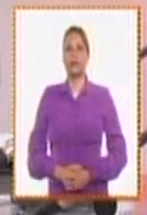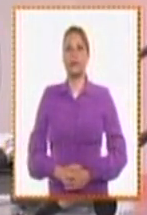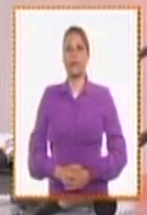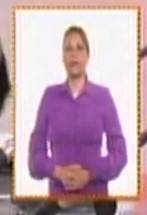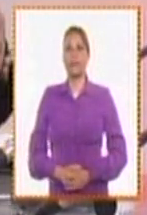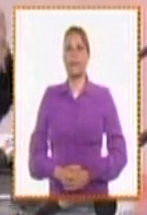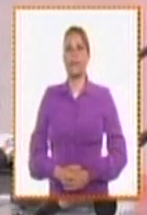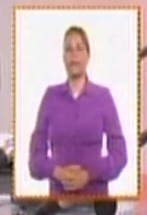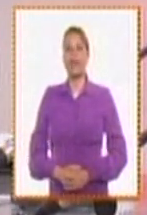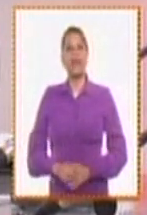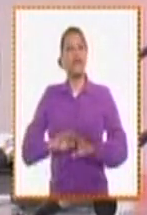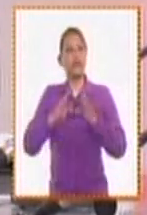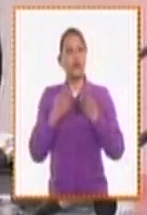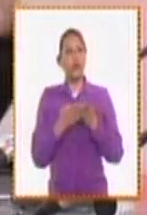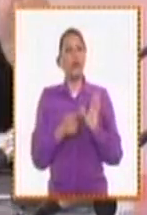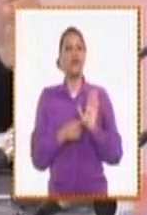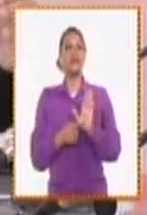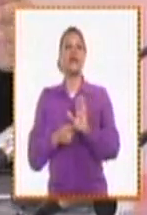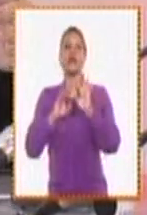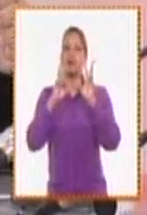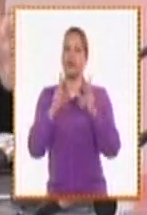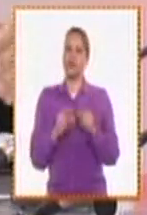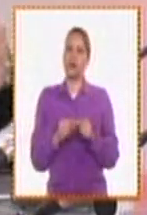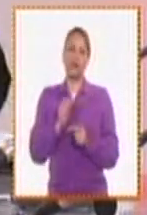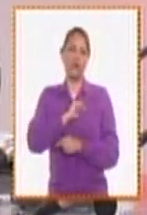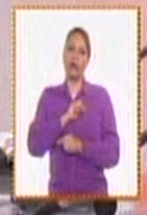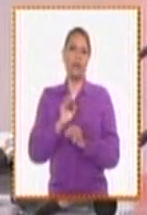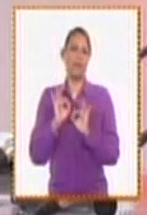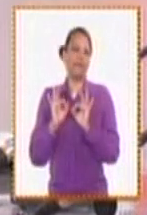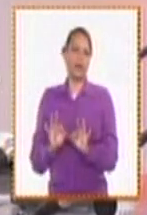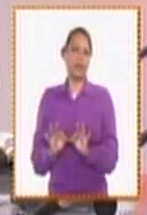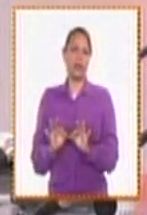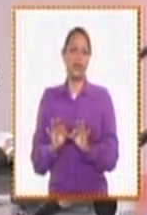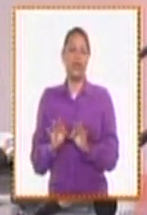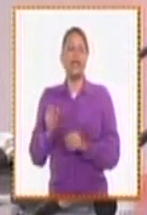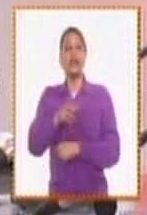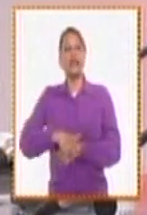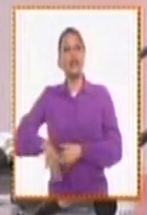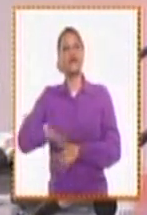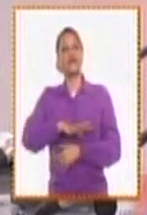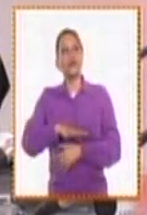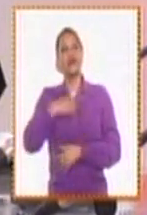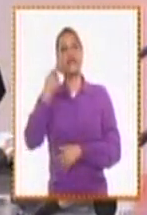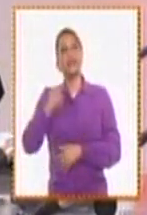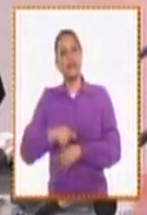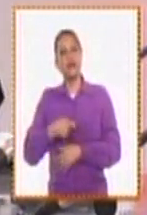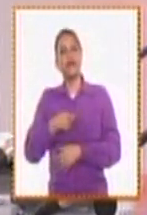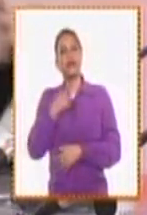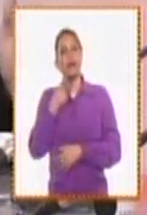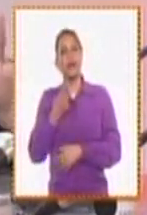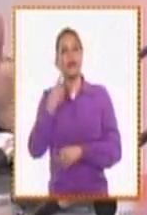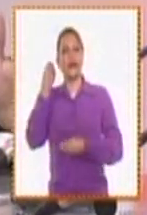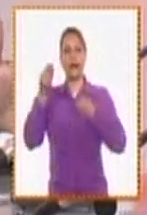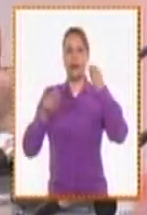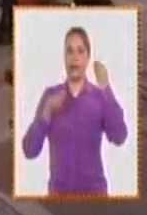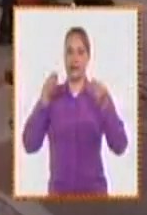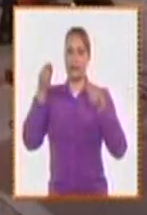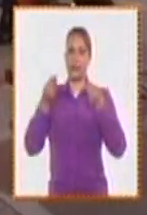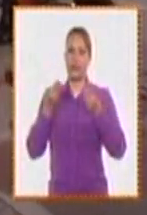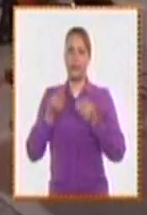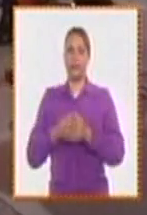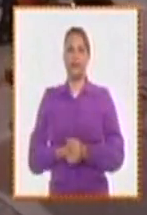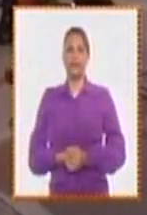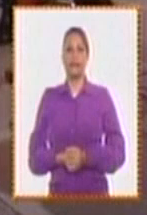eso es el resultado, eso es a lo que no queremos llegar. Eso es a lo que la sociedad tiene que llegar si se da el